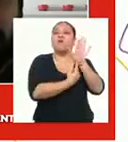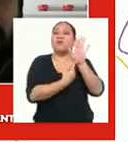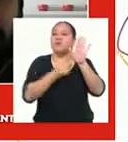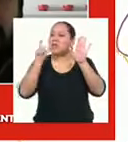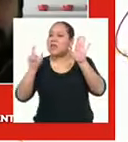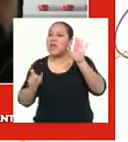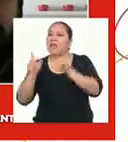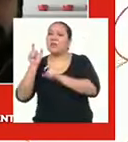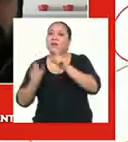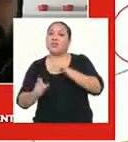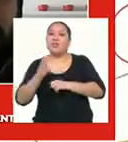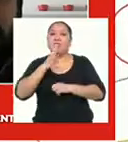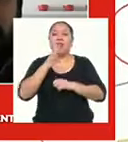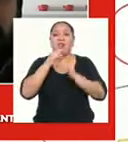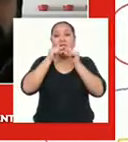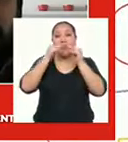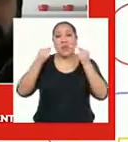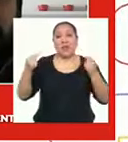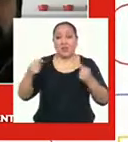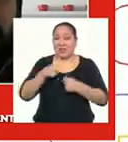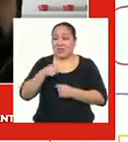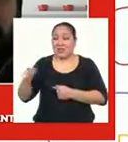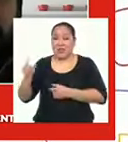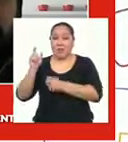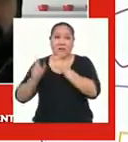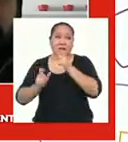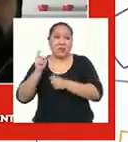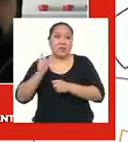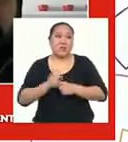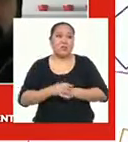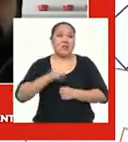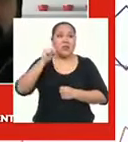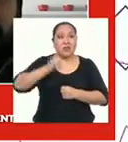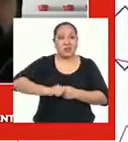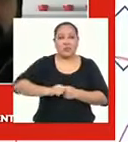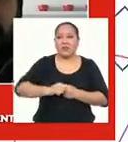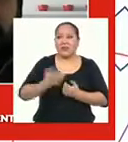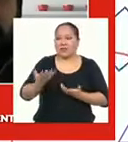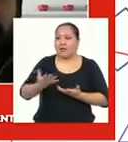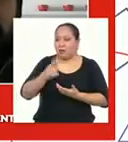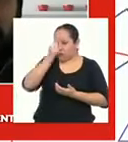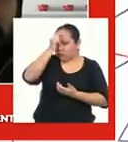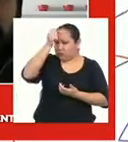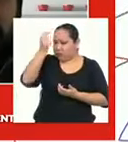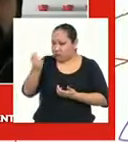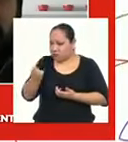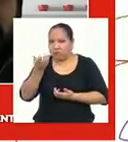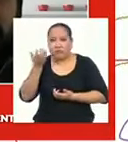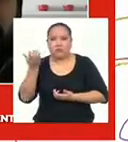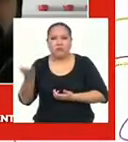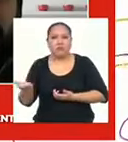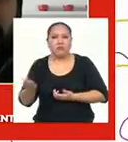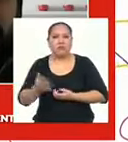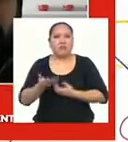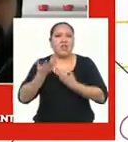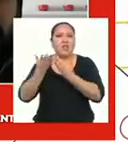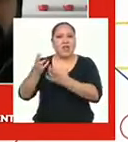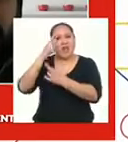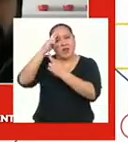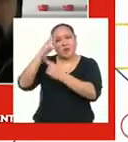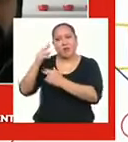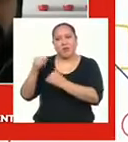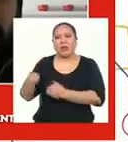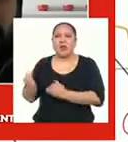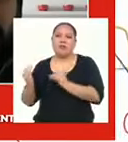personas quechua hablantes, de las personas que realmente merecen tener el respeto, merecen ser